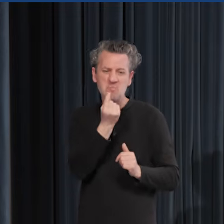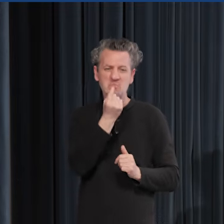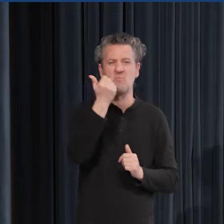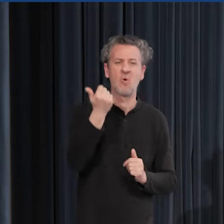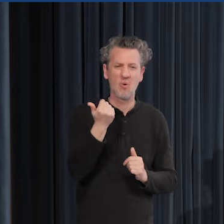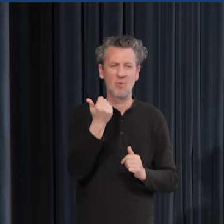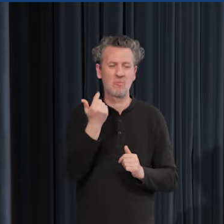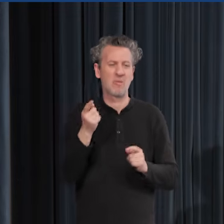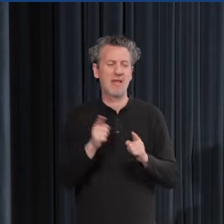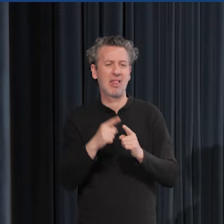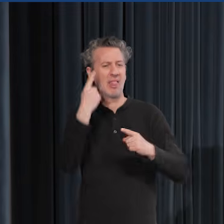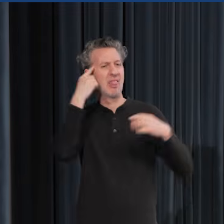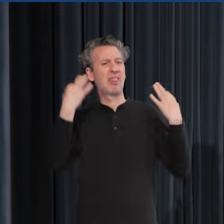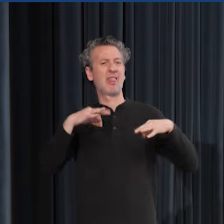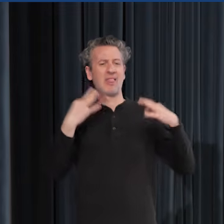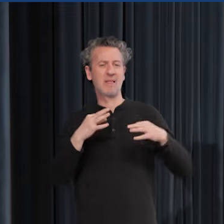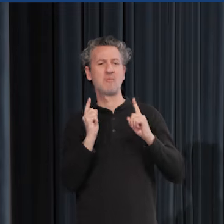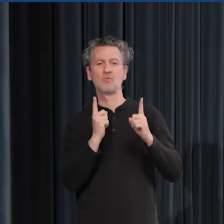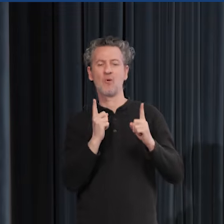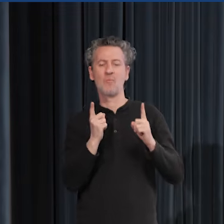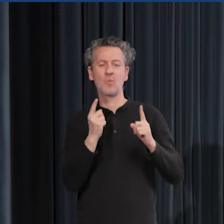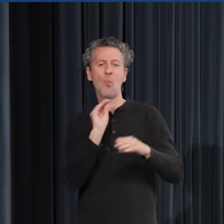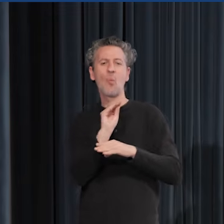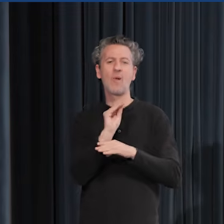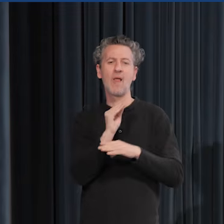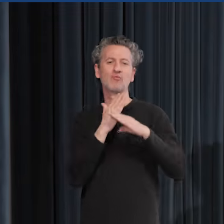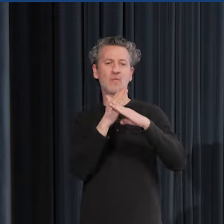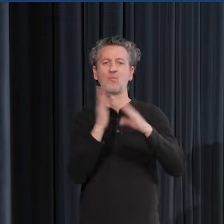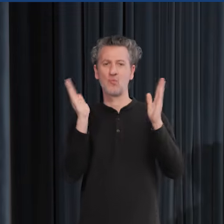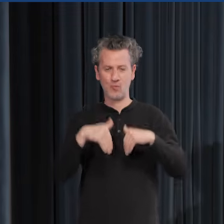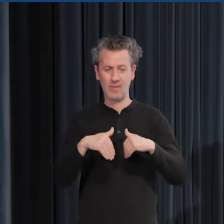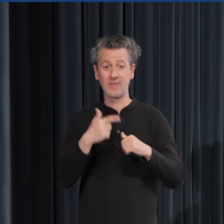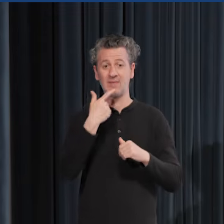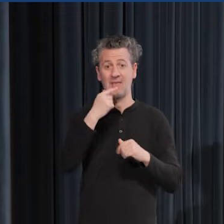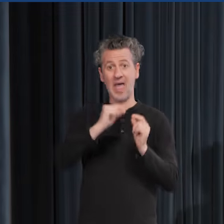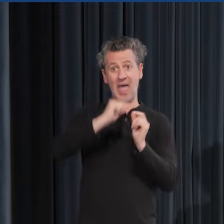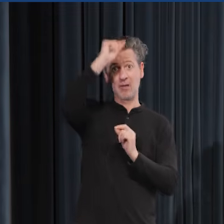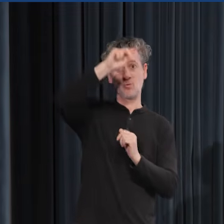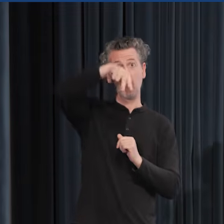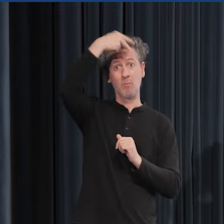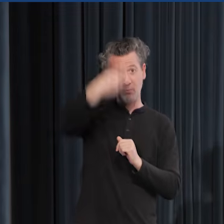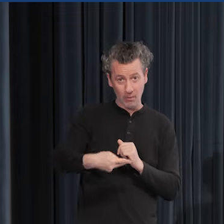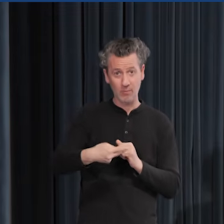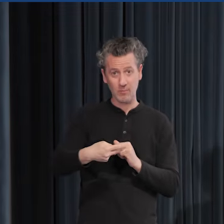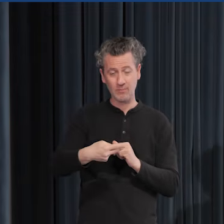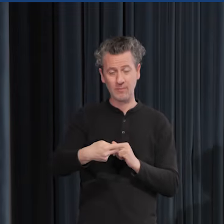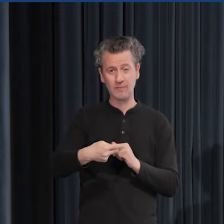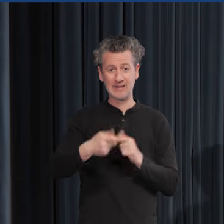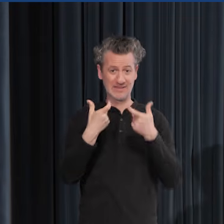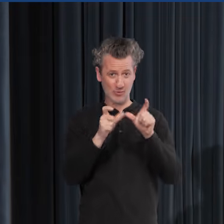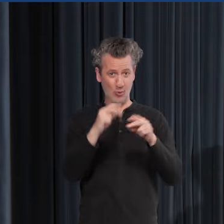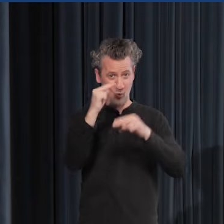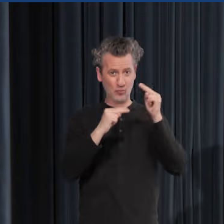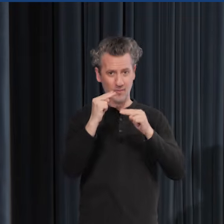los aspectos preventivos. Pero si también analizamos un poco más estas caídas de altura que se producen en el sector, nos identificaremos